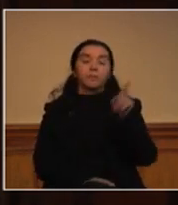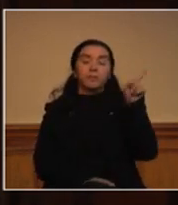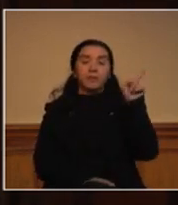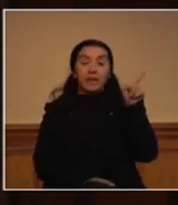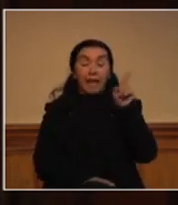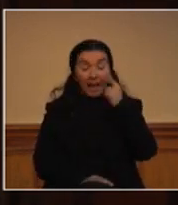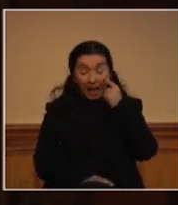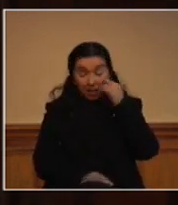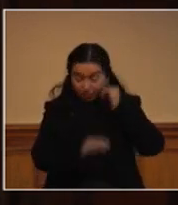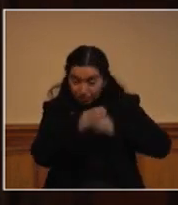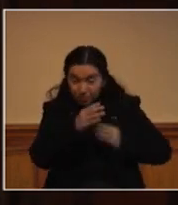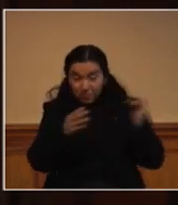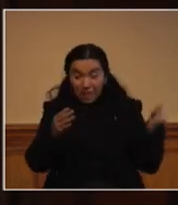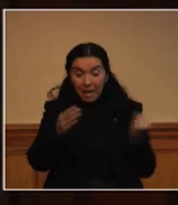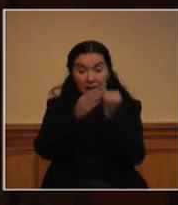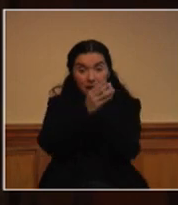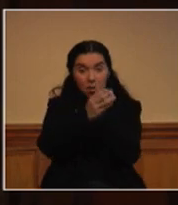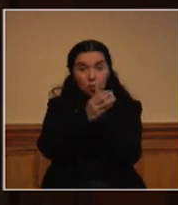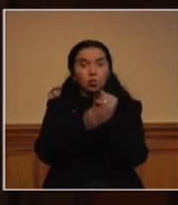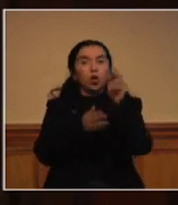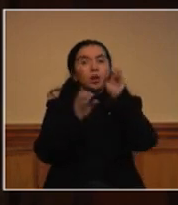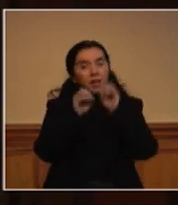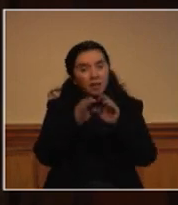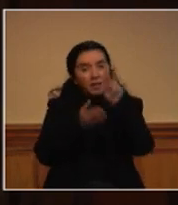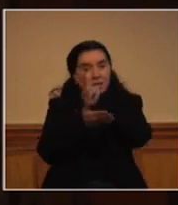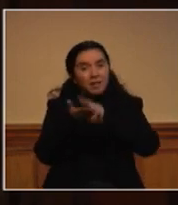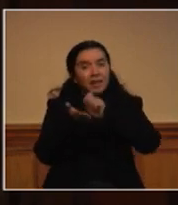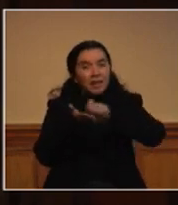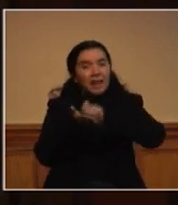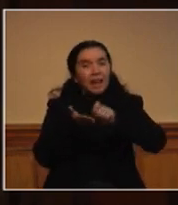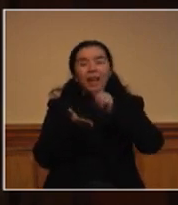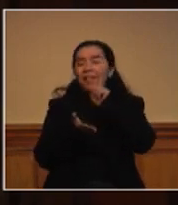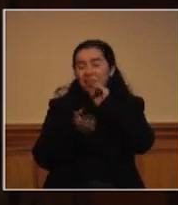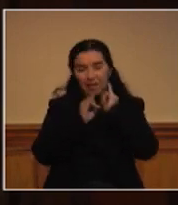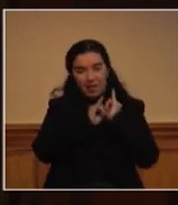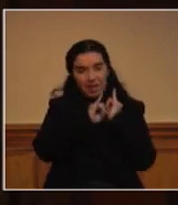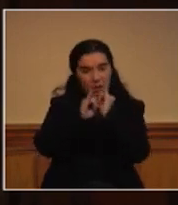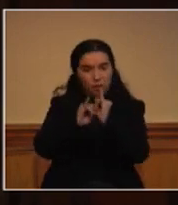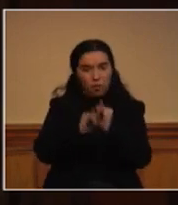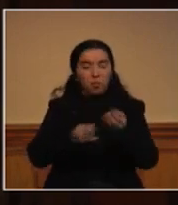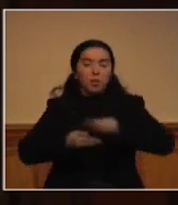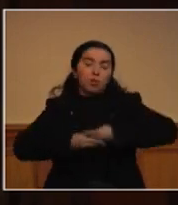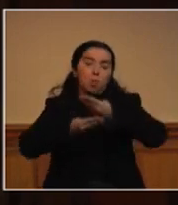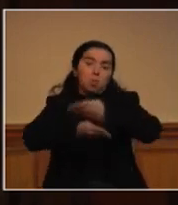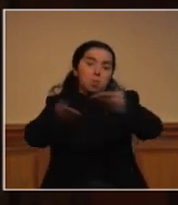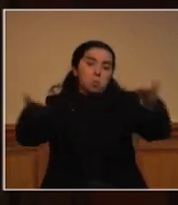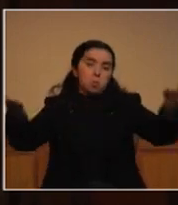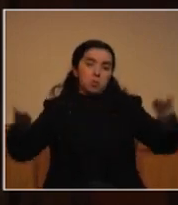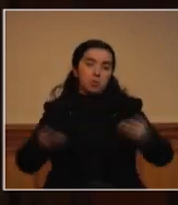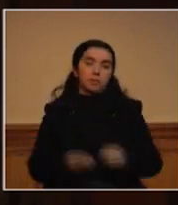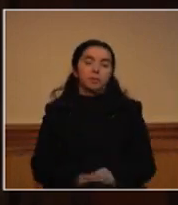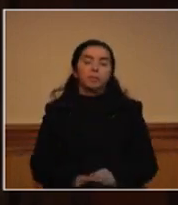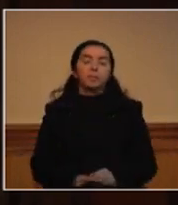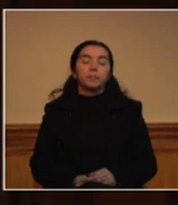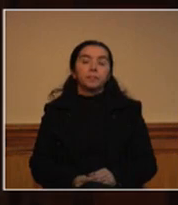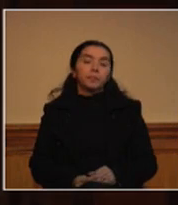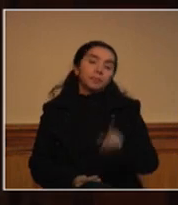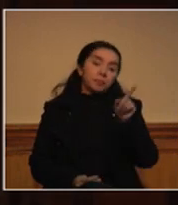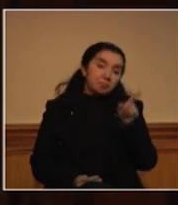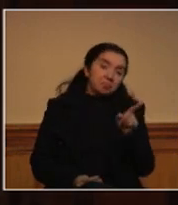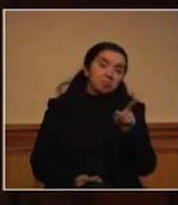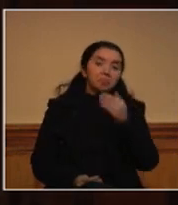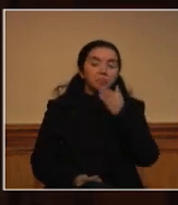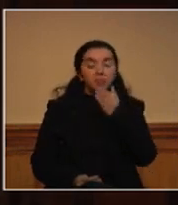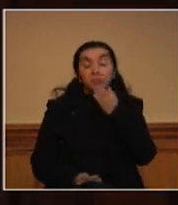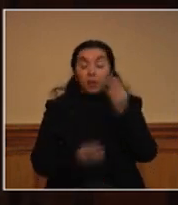y la inclusión y la alfabetización. Tiene un boletín también de distribución periódica donde podemos